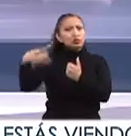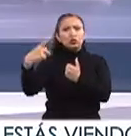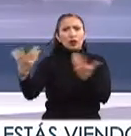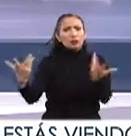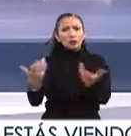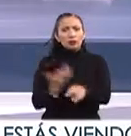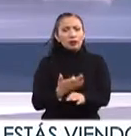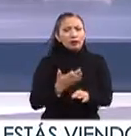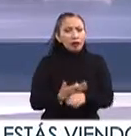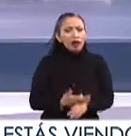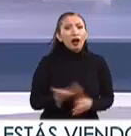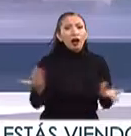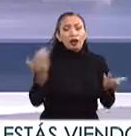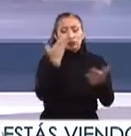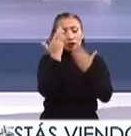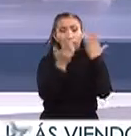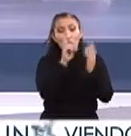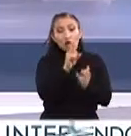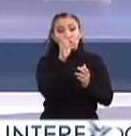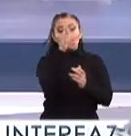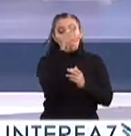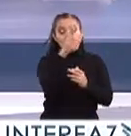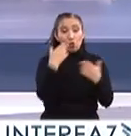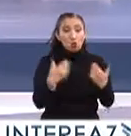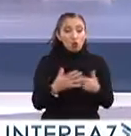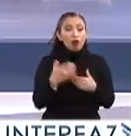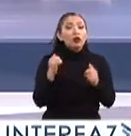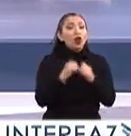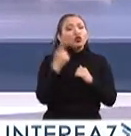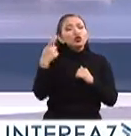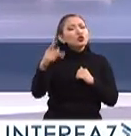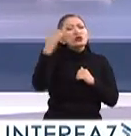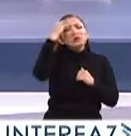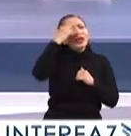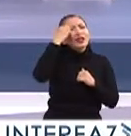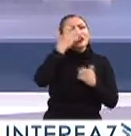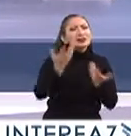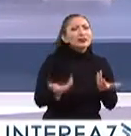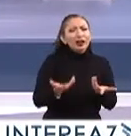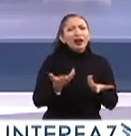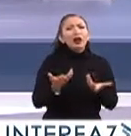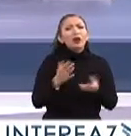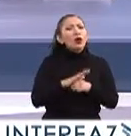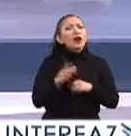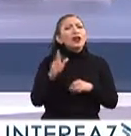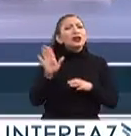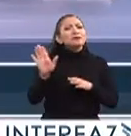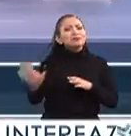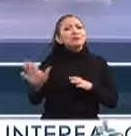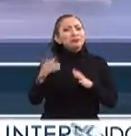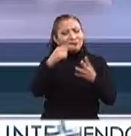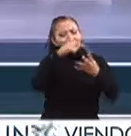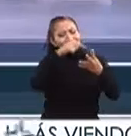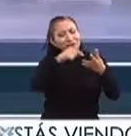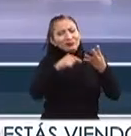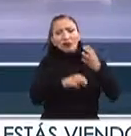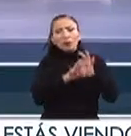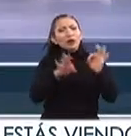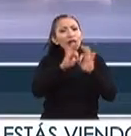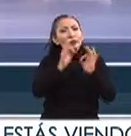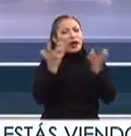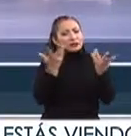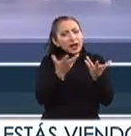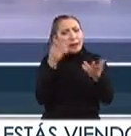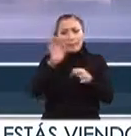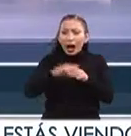logrado en estos momentos cursando un doctorado. A través de tu experiencia, ¿cuáles crees que sean los puntos importantes para lograr